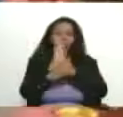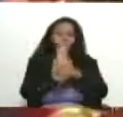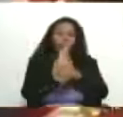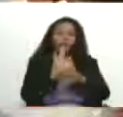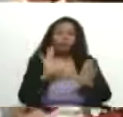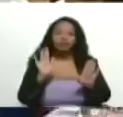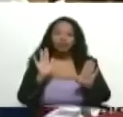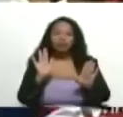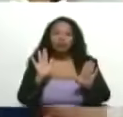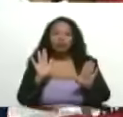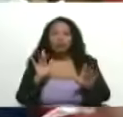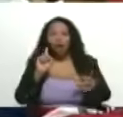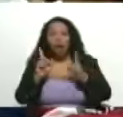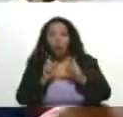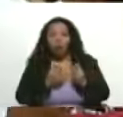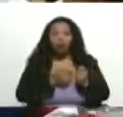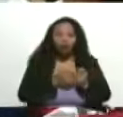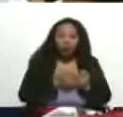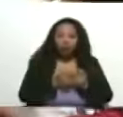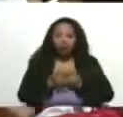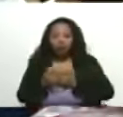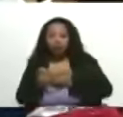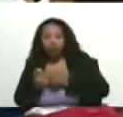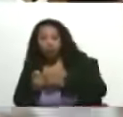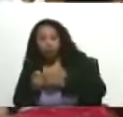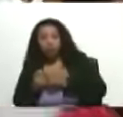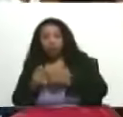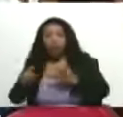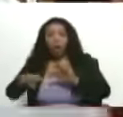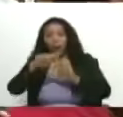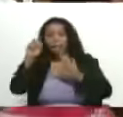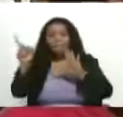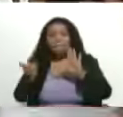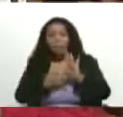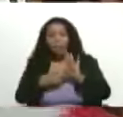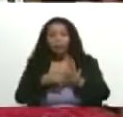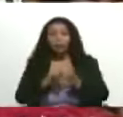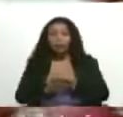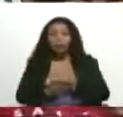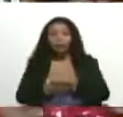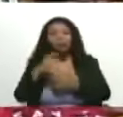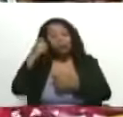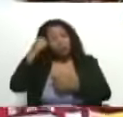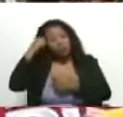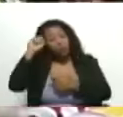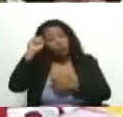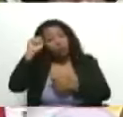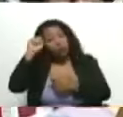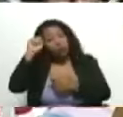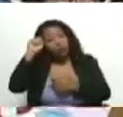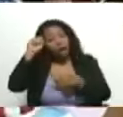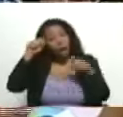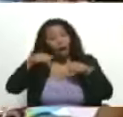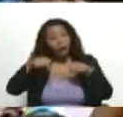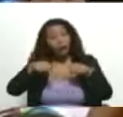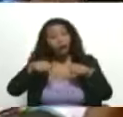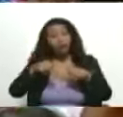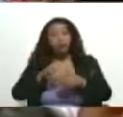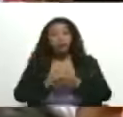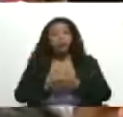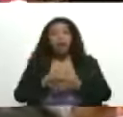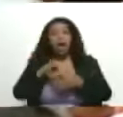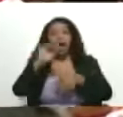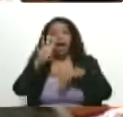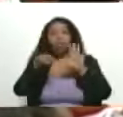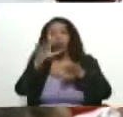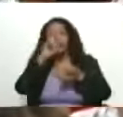poquito, va controlando de a poquito, y cuando estamos en territorio absoluto de paz. Recuerden lo que había aquí, hermano, 14,